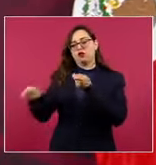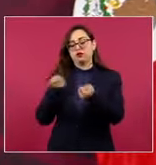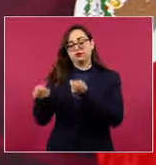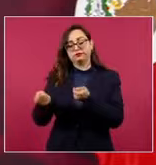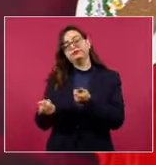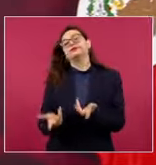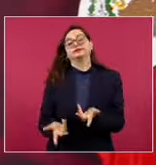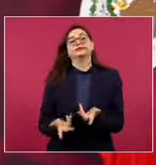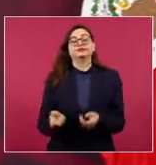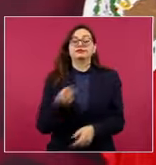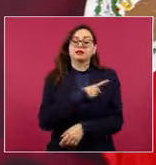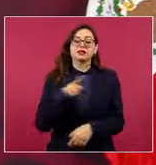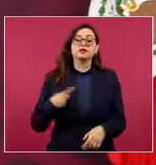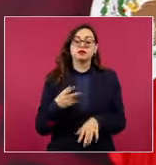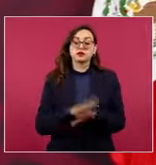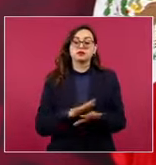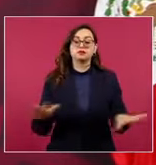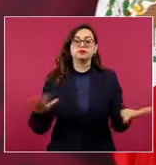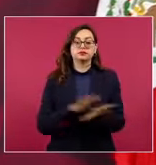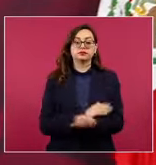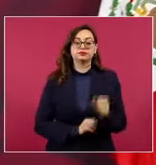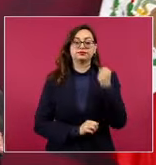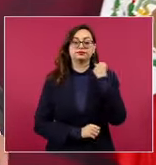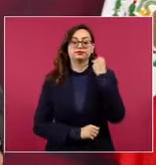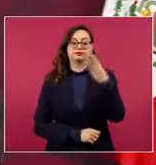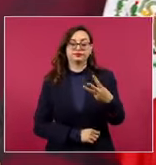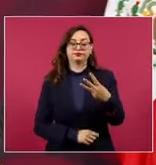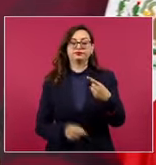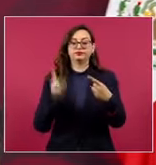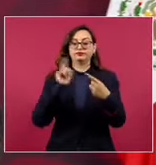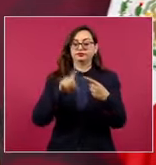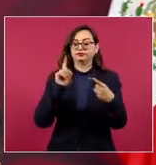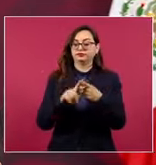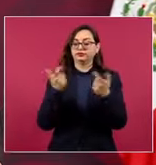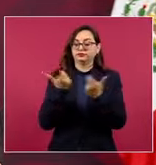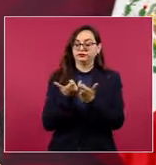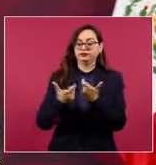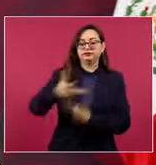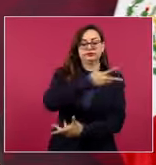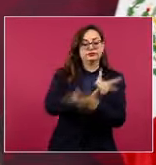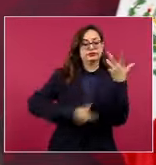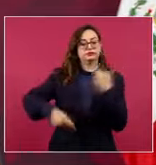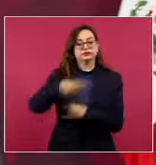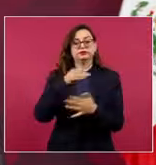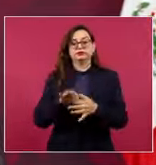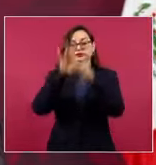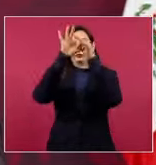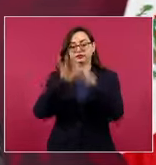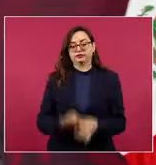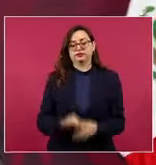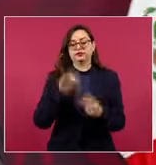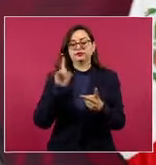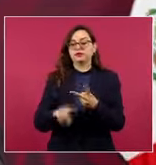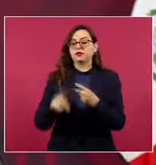apoyo a países pobres del continente americano